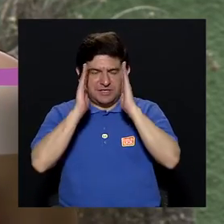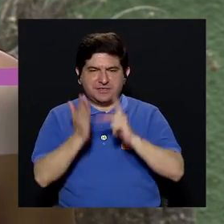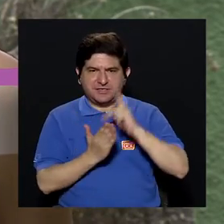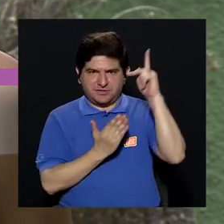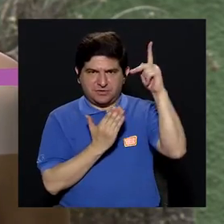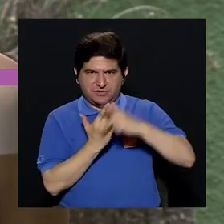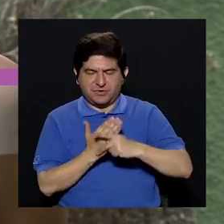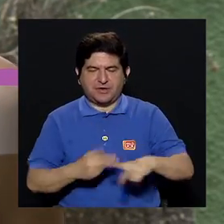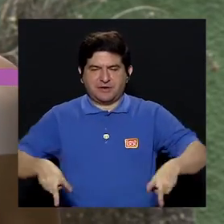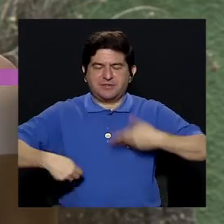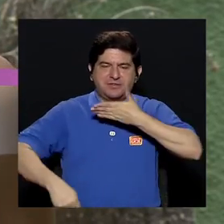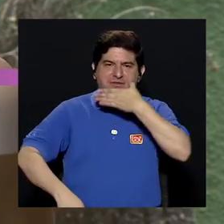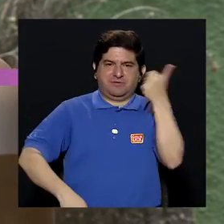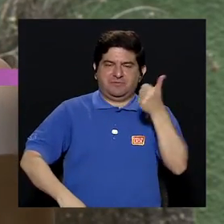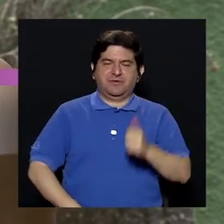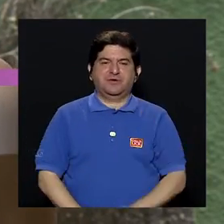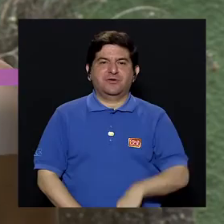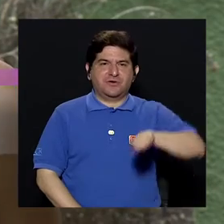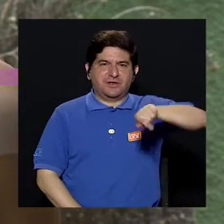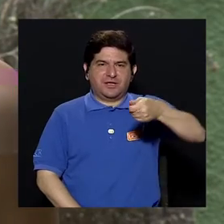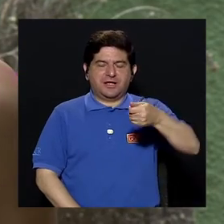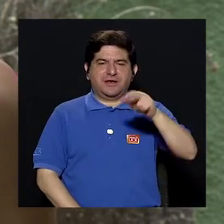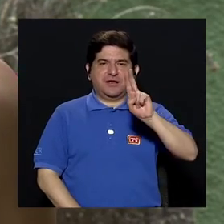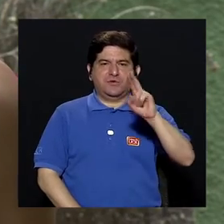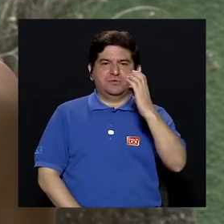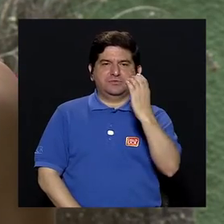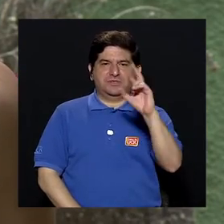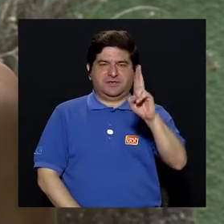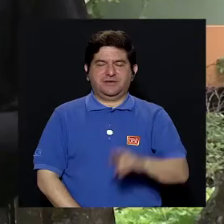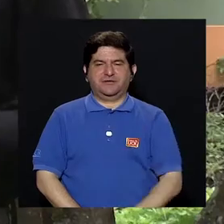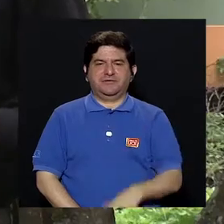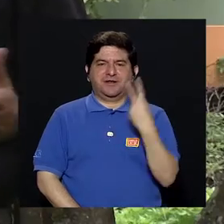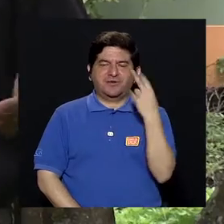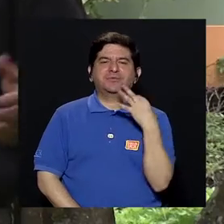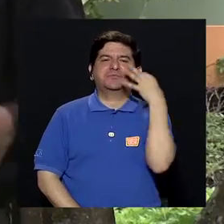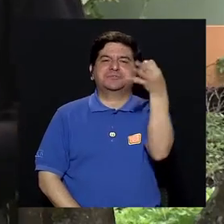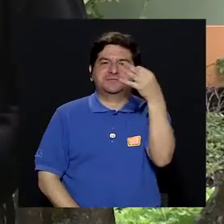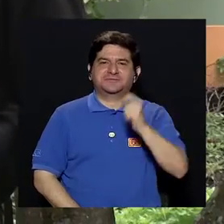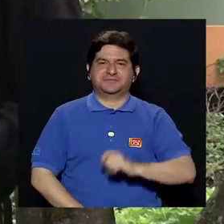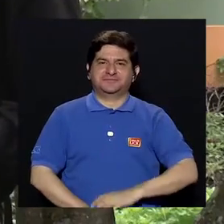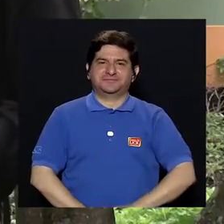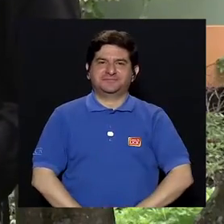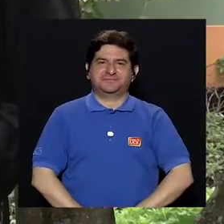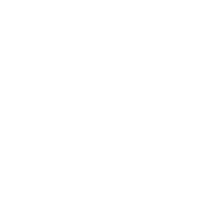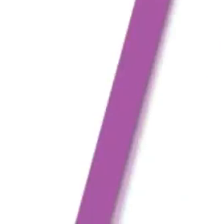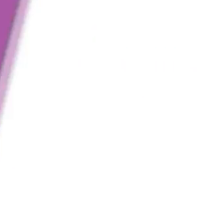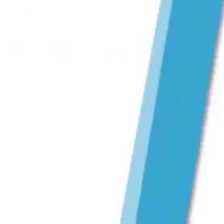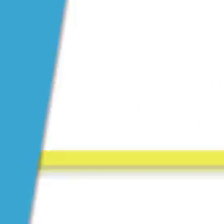pendientes de la programación de Vivir Mejor y del canal UCR. Hasta la próxima. Luego.